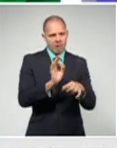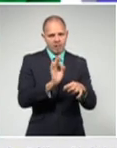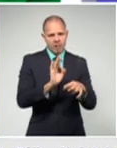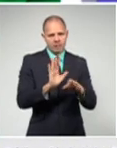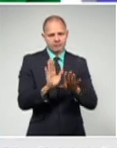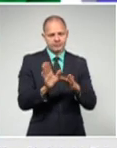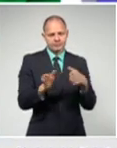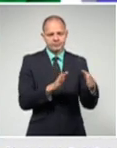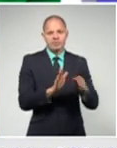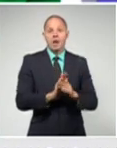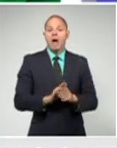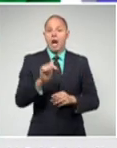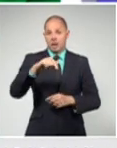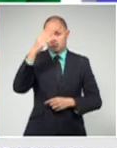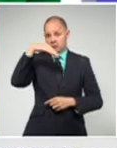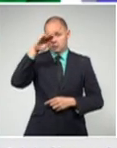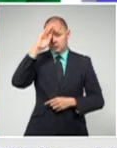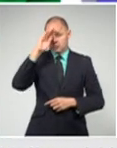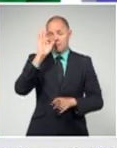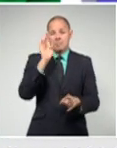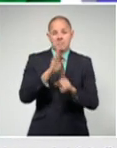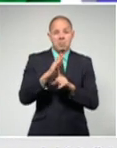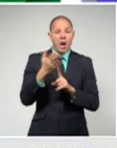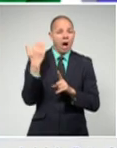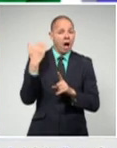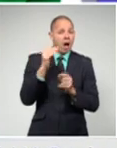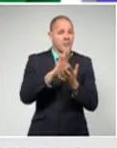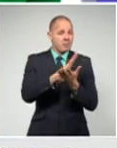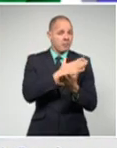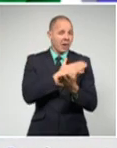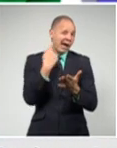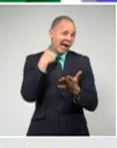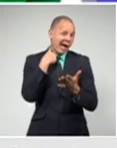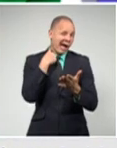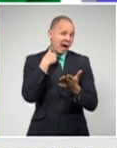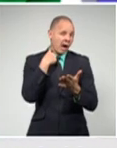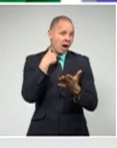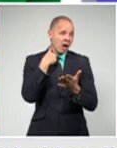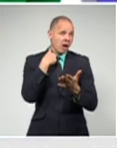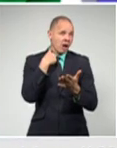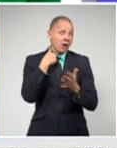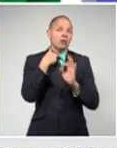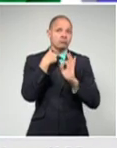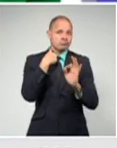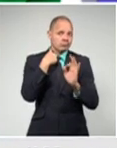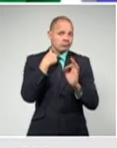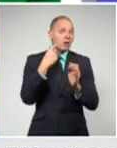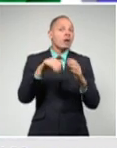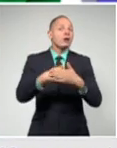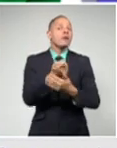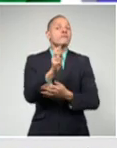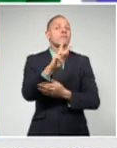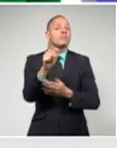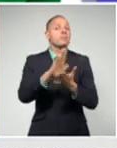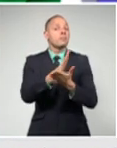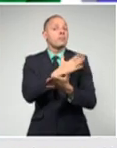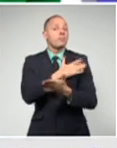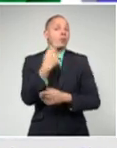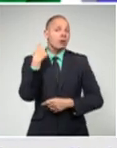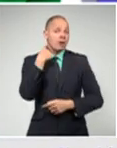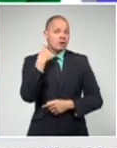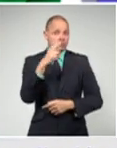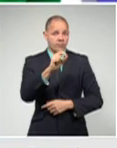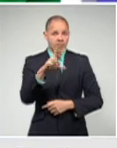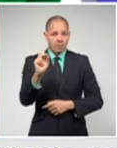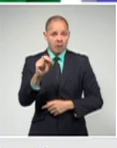Cuba desde un 21 de marzo del 2020, que fue cuando se